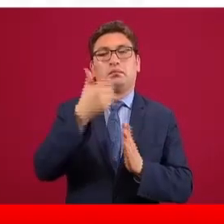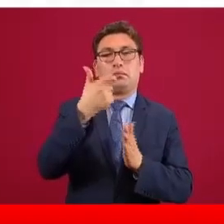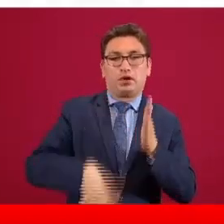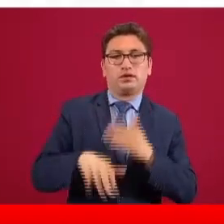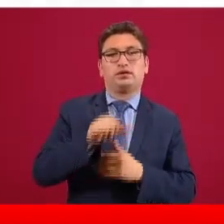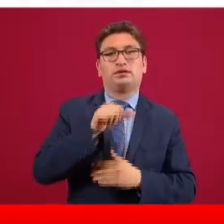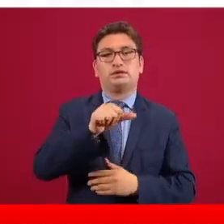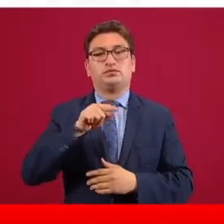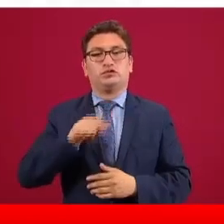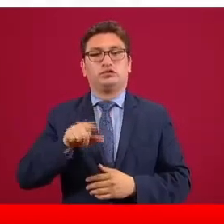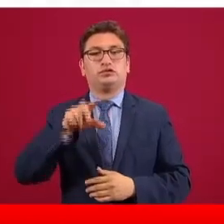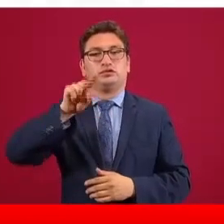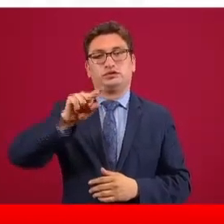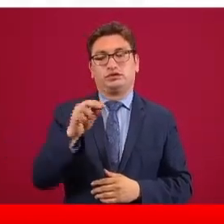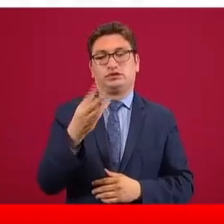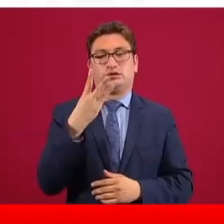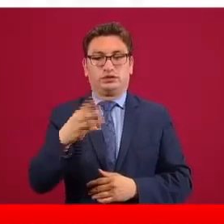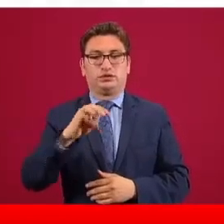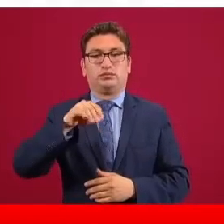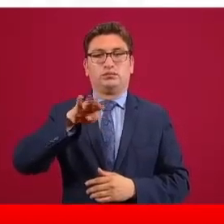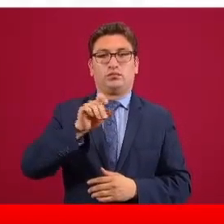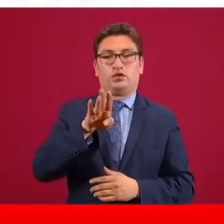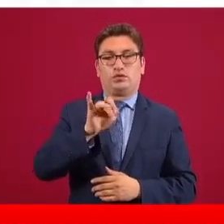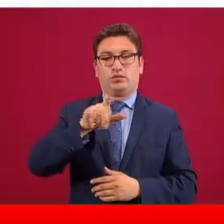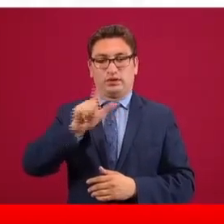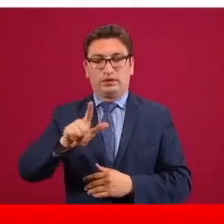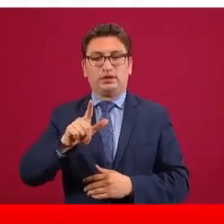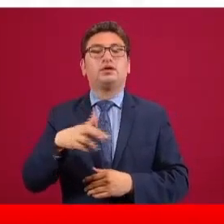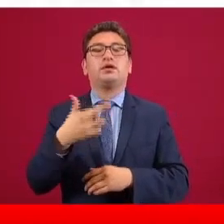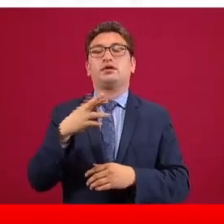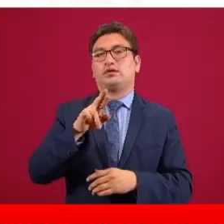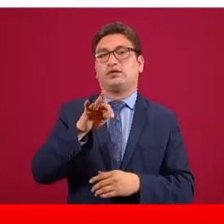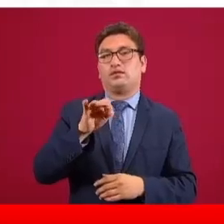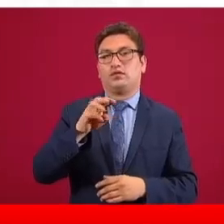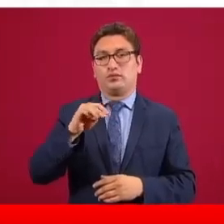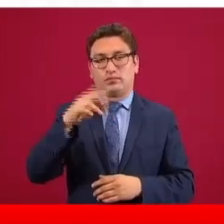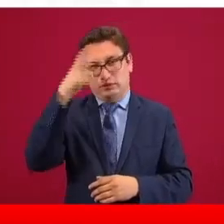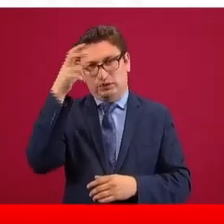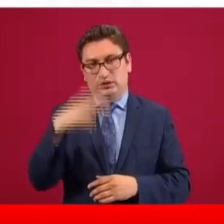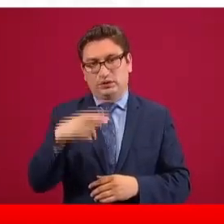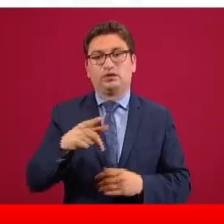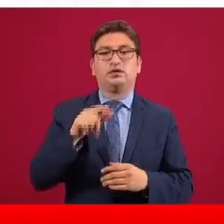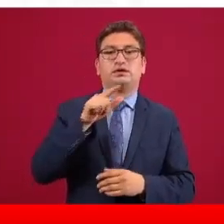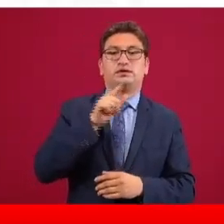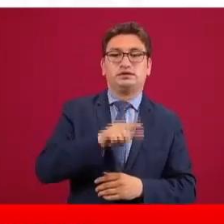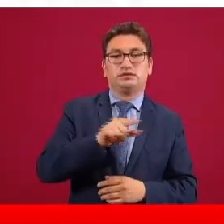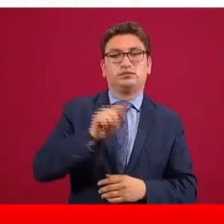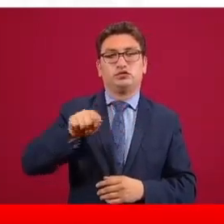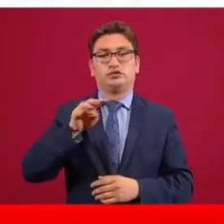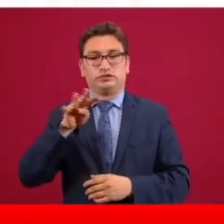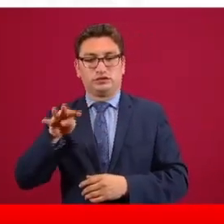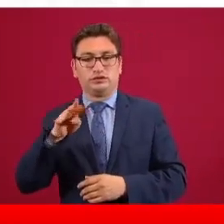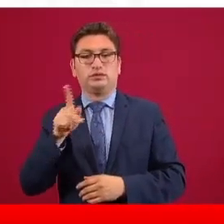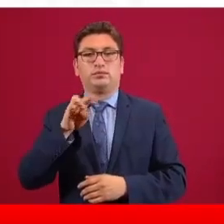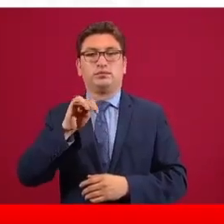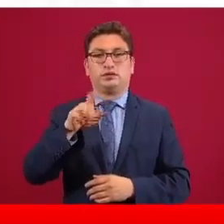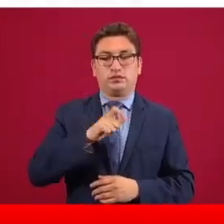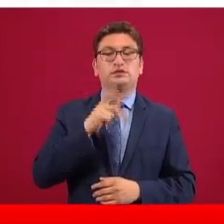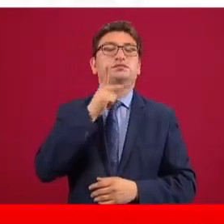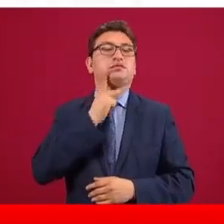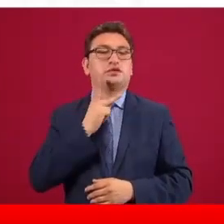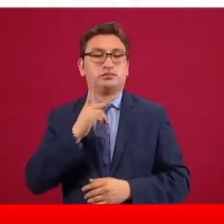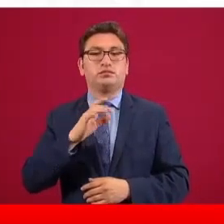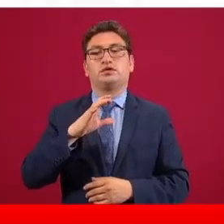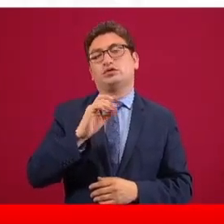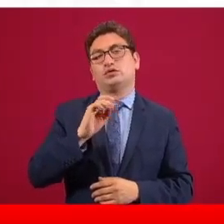16.83 en móvil de Mineral de Reforma Hidalgo, y 17.19 franquicia Pemex en Córdoba,